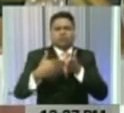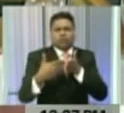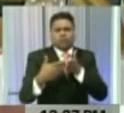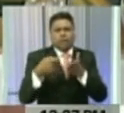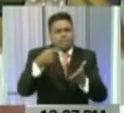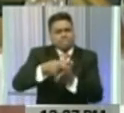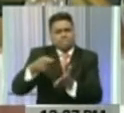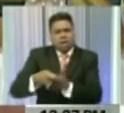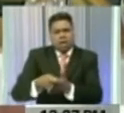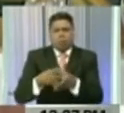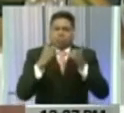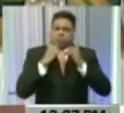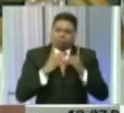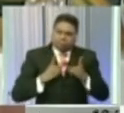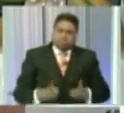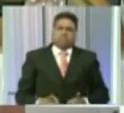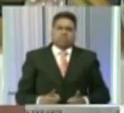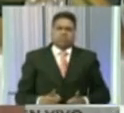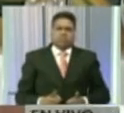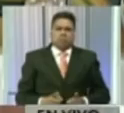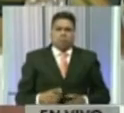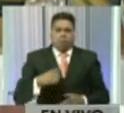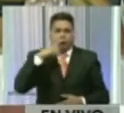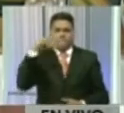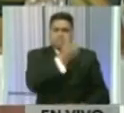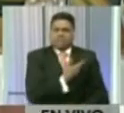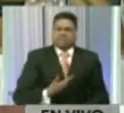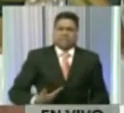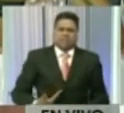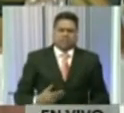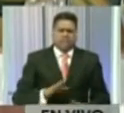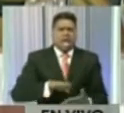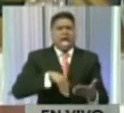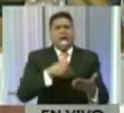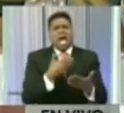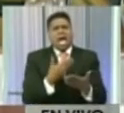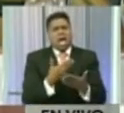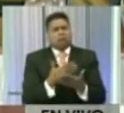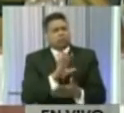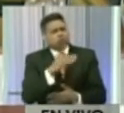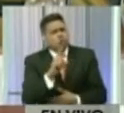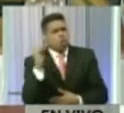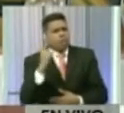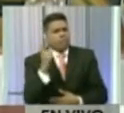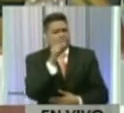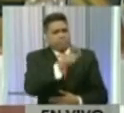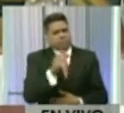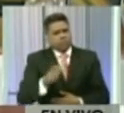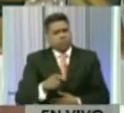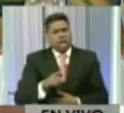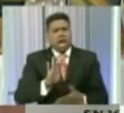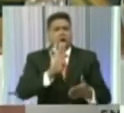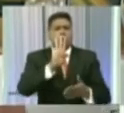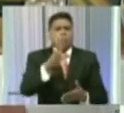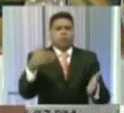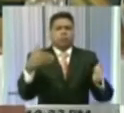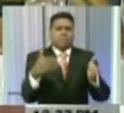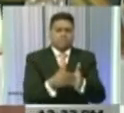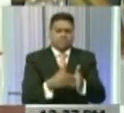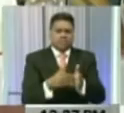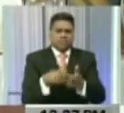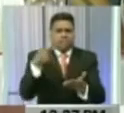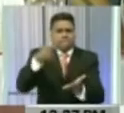presidente Maduro tomó la decisión de que hasta 4 mil unidades tributarias no pagaran